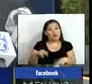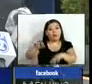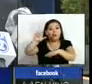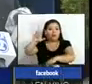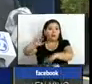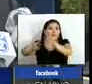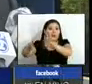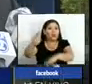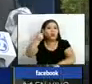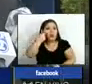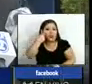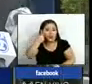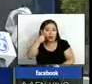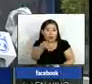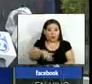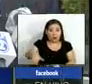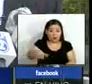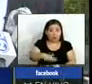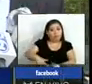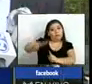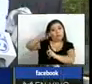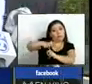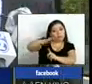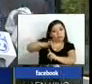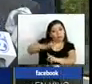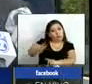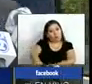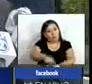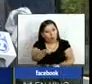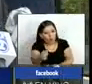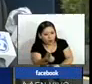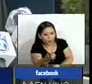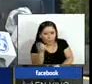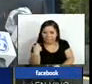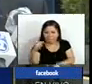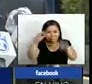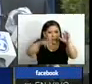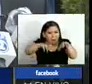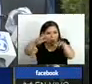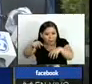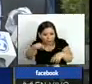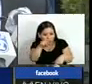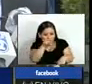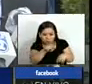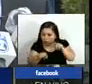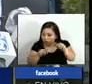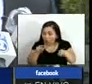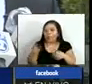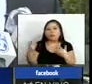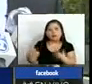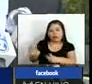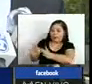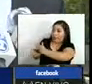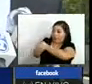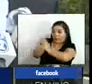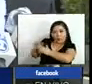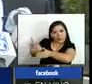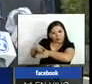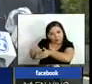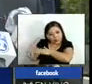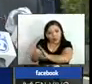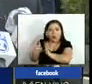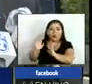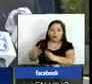en Ilopango, adicional de otras cárcavas que se han formado debido a las recientes lluvias. Entonces nosotros le hemos pedido a los diputados, le hemos